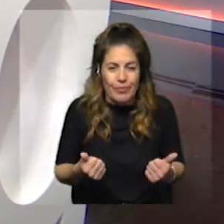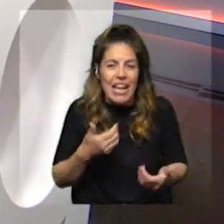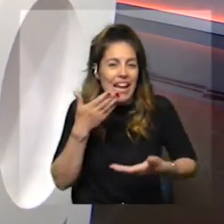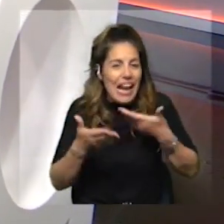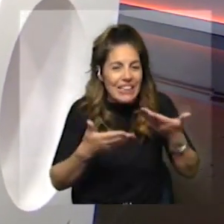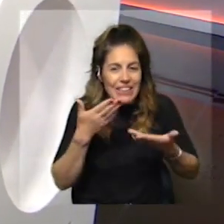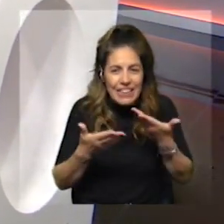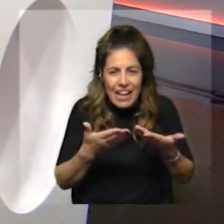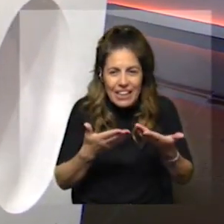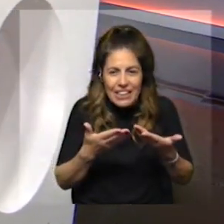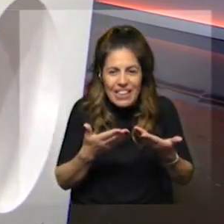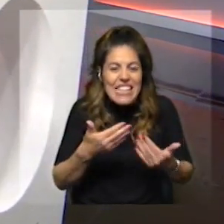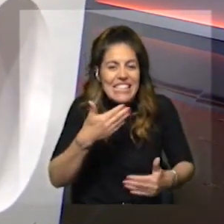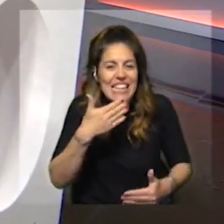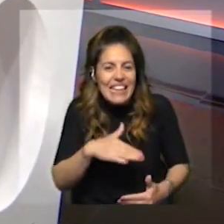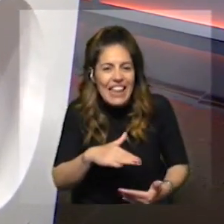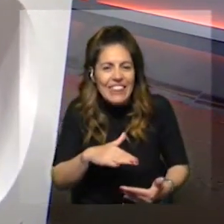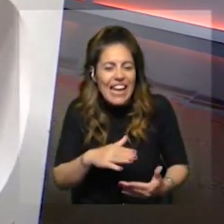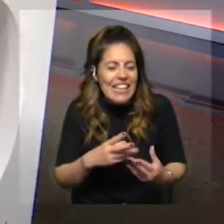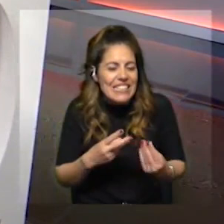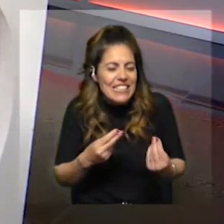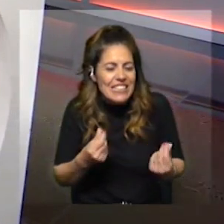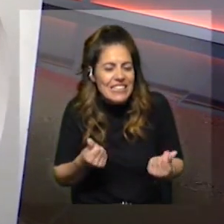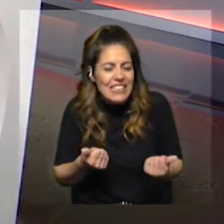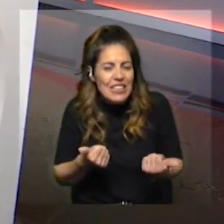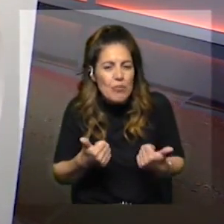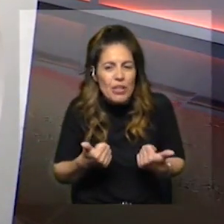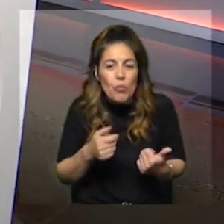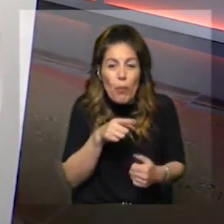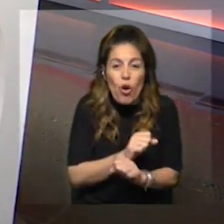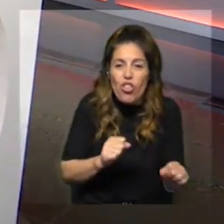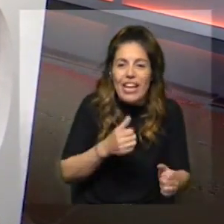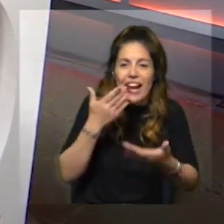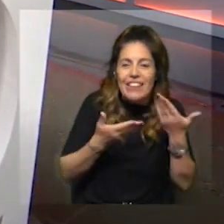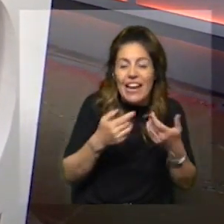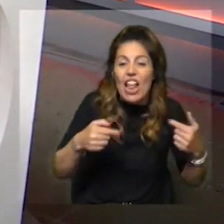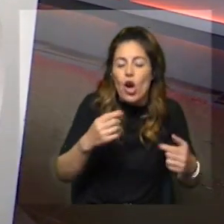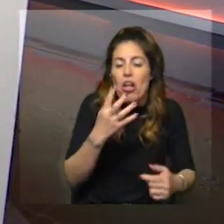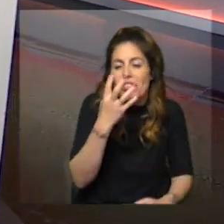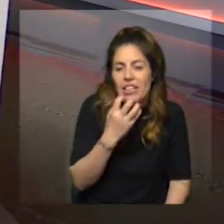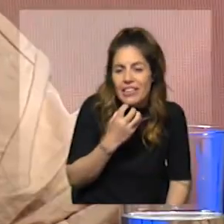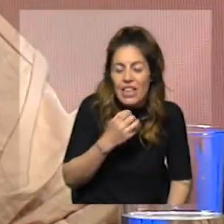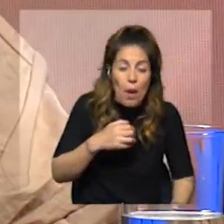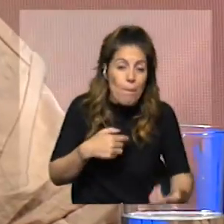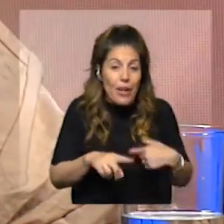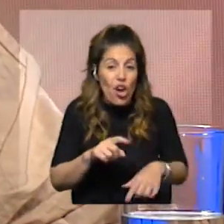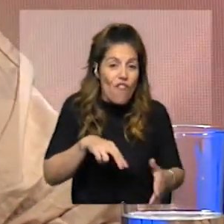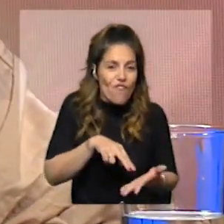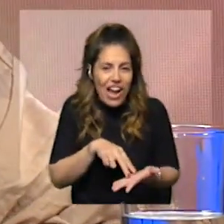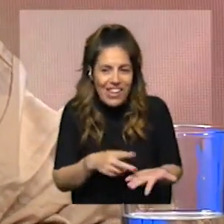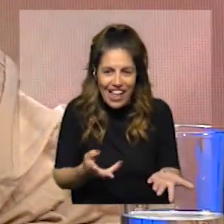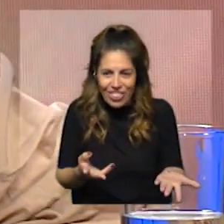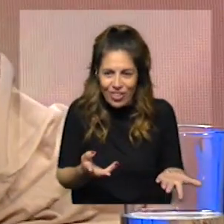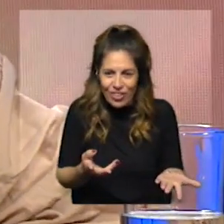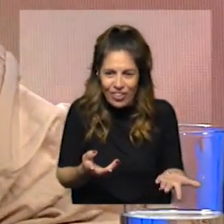cantar y entender diferentes sentimientos, porque por ejemplo vos podés estar cantando algo triste, pero estás bailando, claro, ¿entendés? Sí.